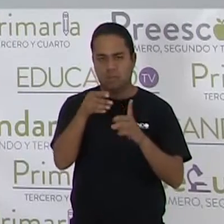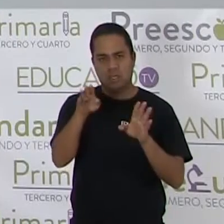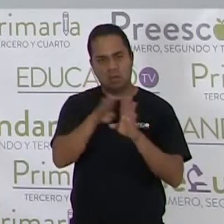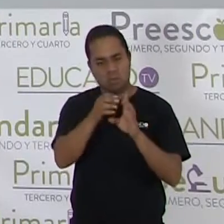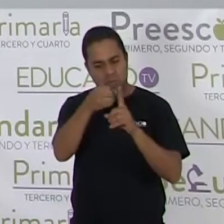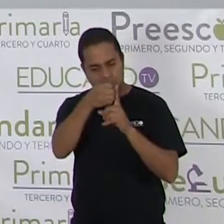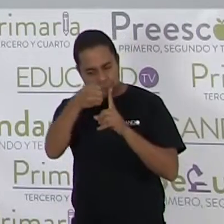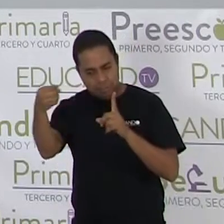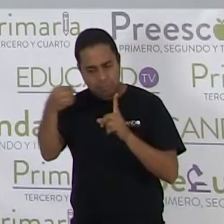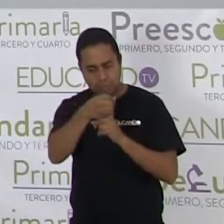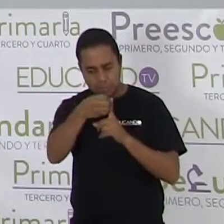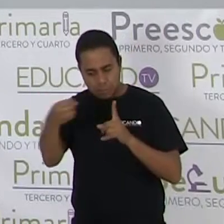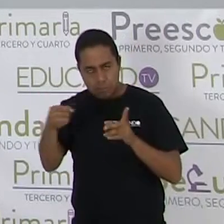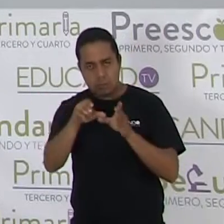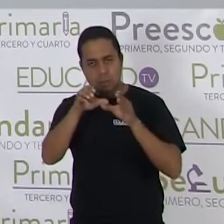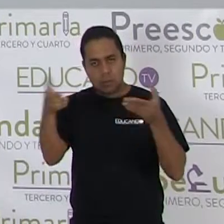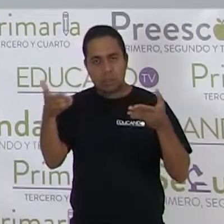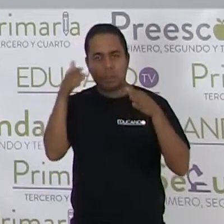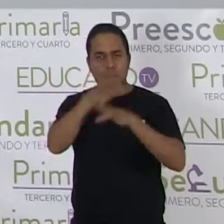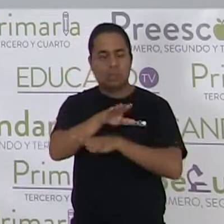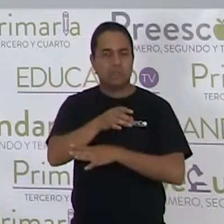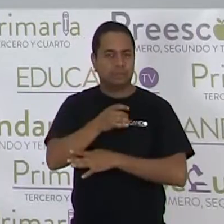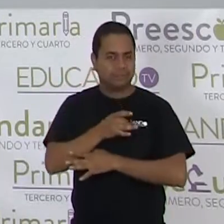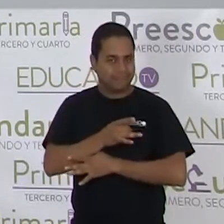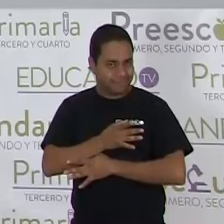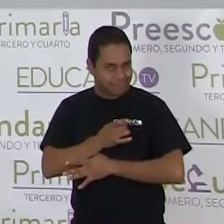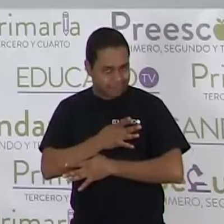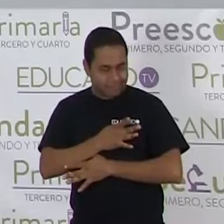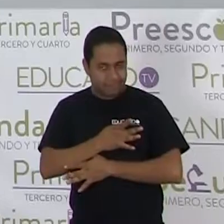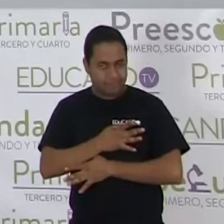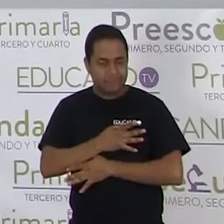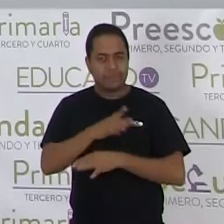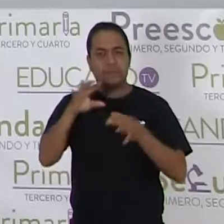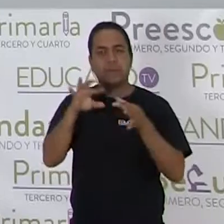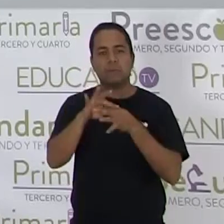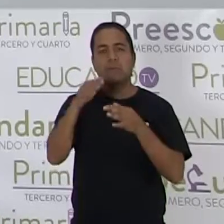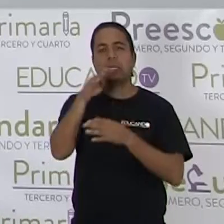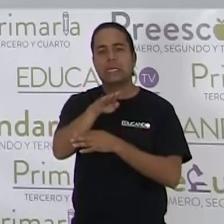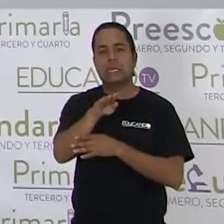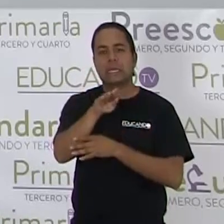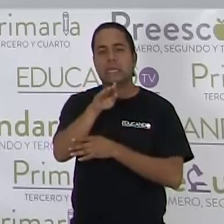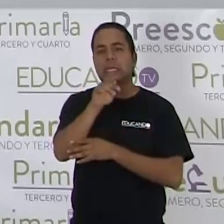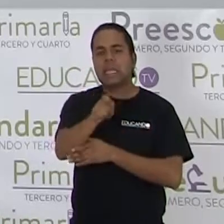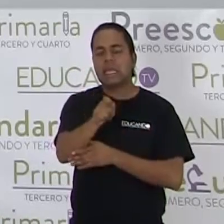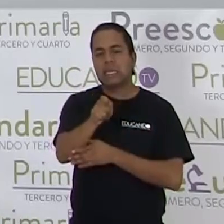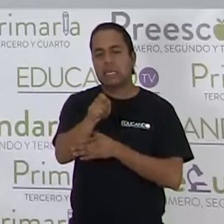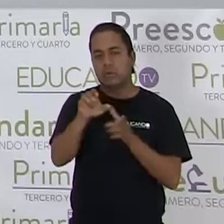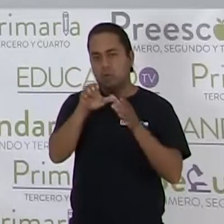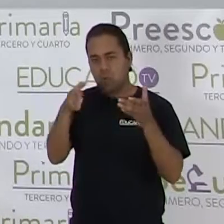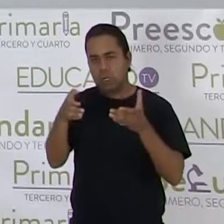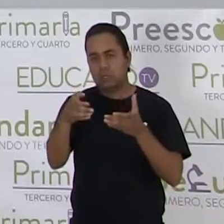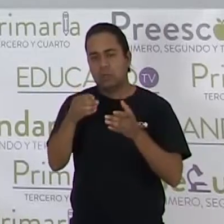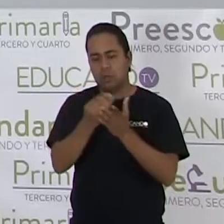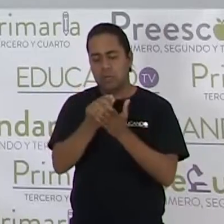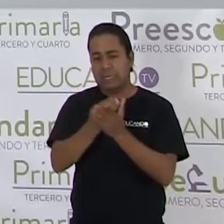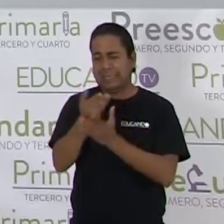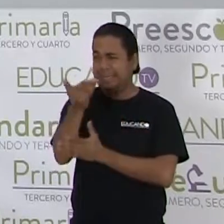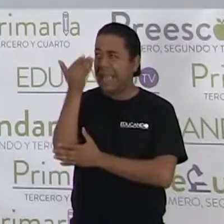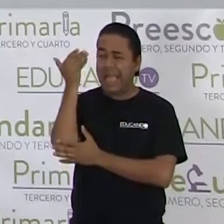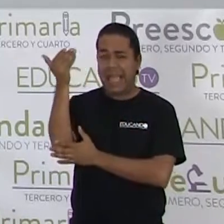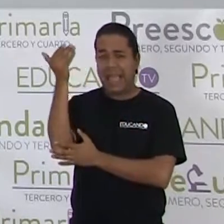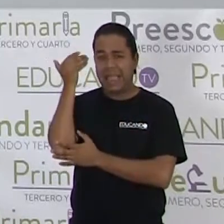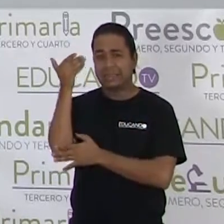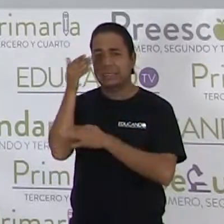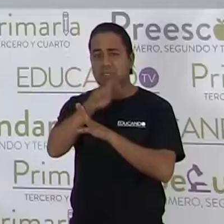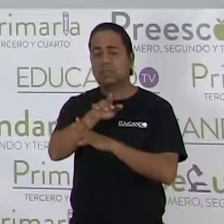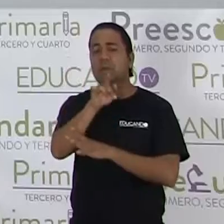que tienen los cuentos de terror. Hablamos sobre lo que es un cuento, recordamos sesiones todavía más anteriores sobre